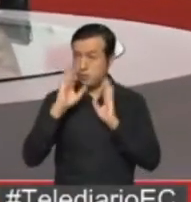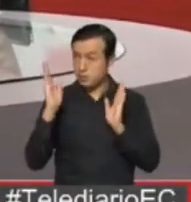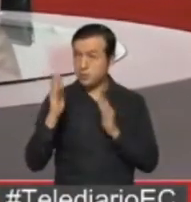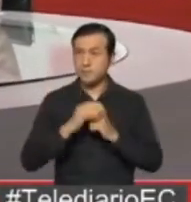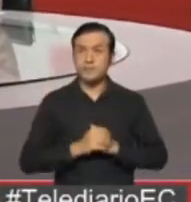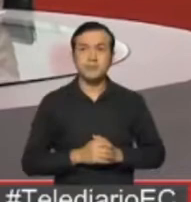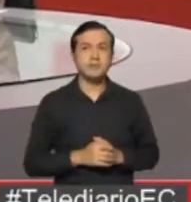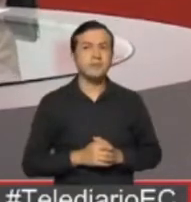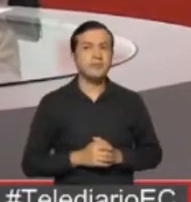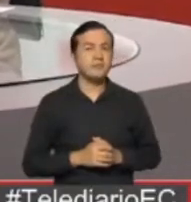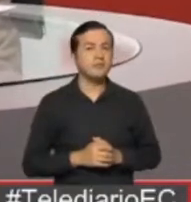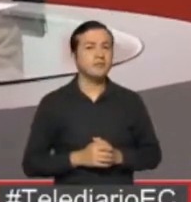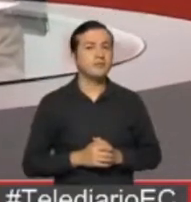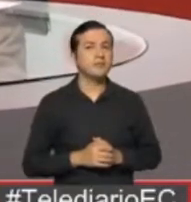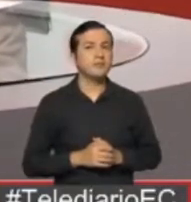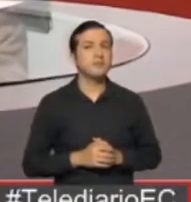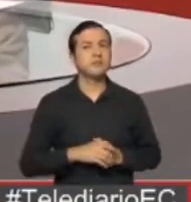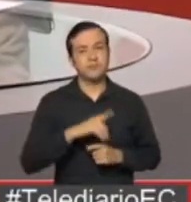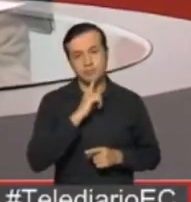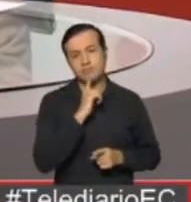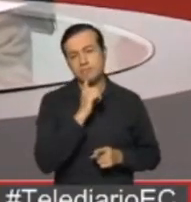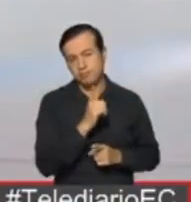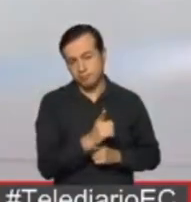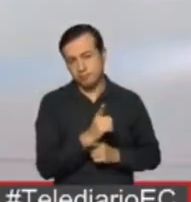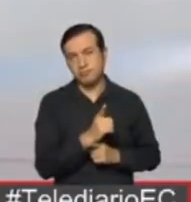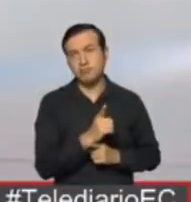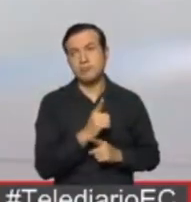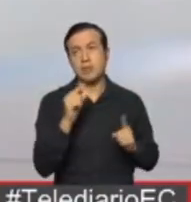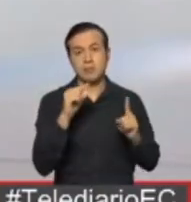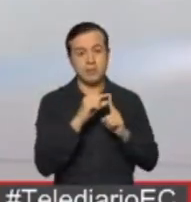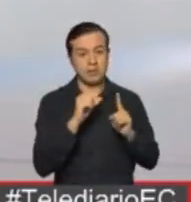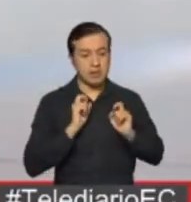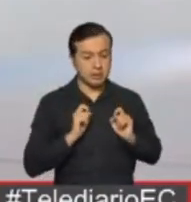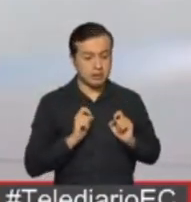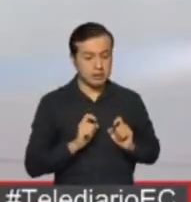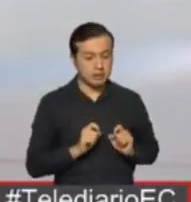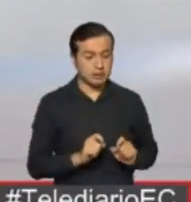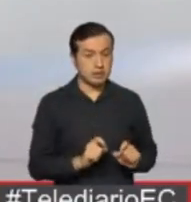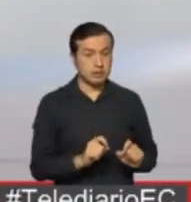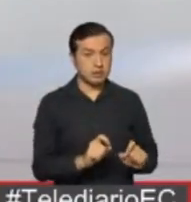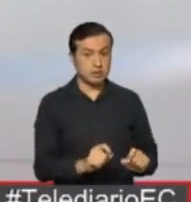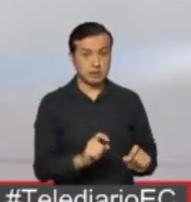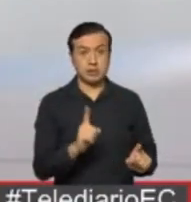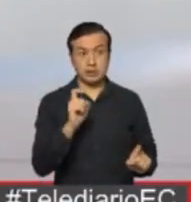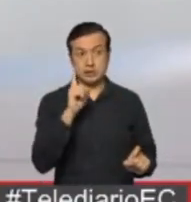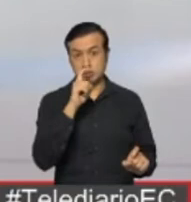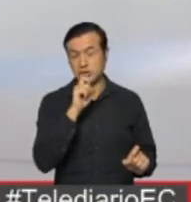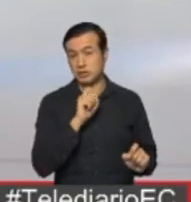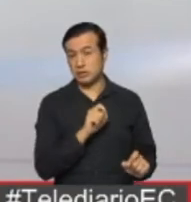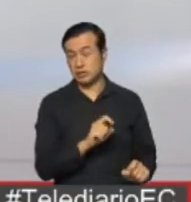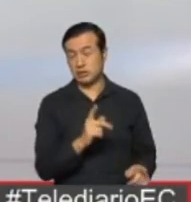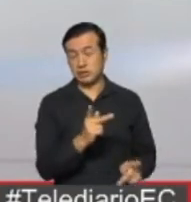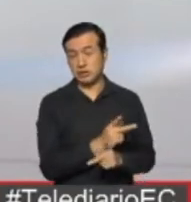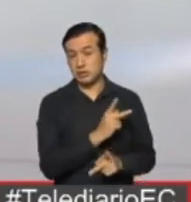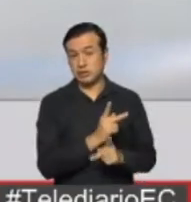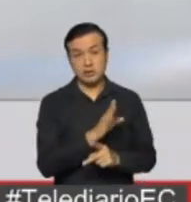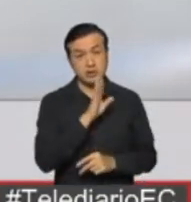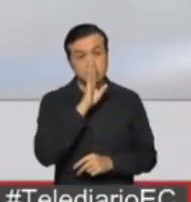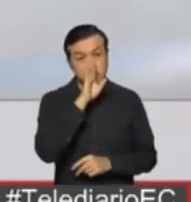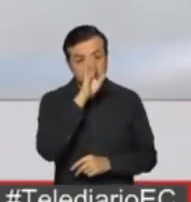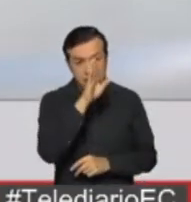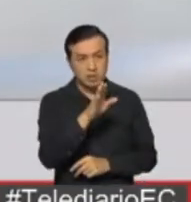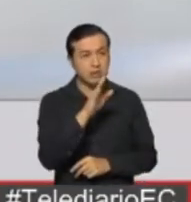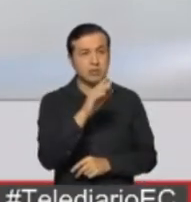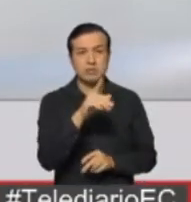las realidades es real posiblemente la palabra cáncer es una palabra muy fuerte que siempre va relacionada con